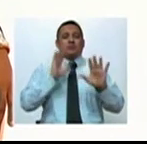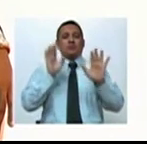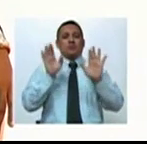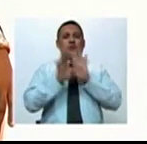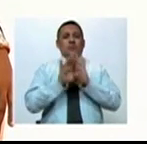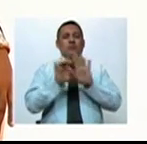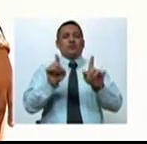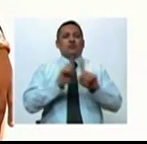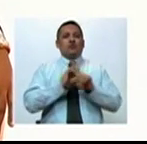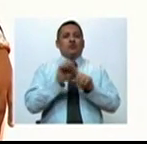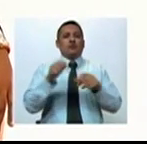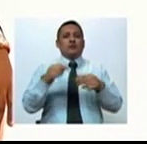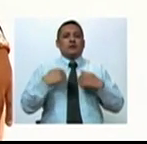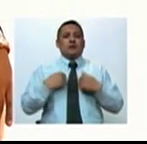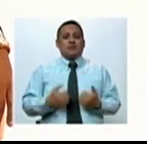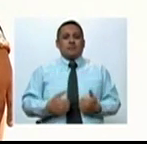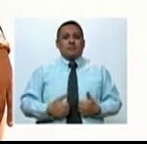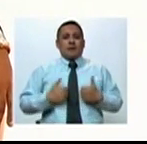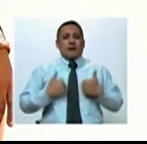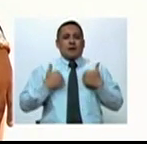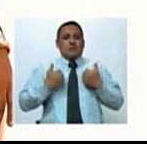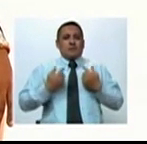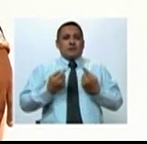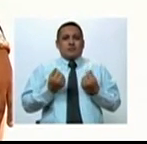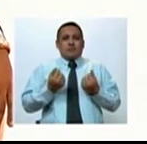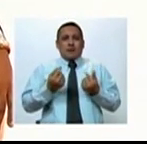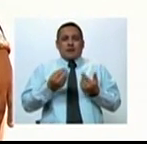posiblemente ya no tenía recursos para vivir.